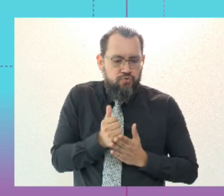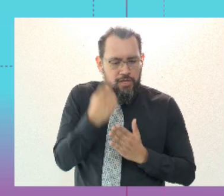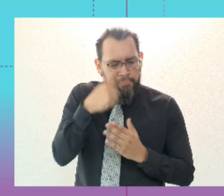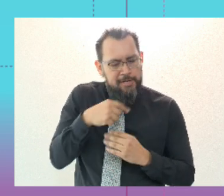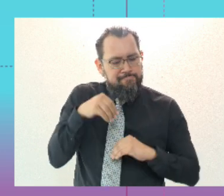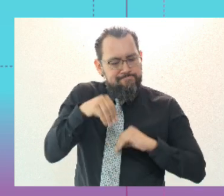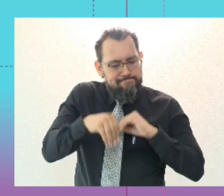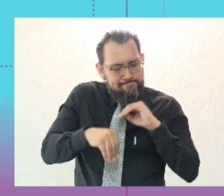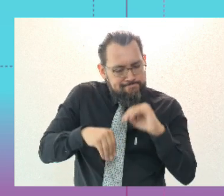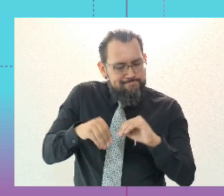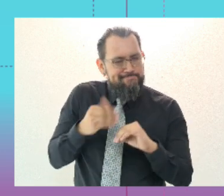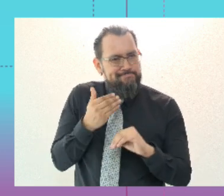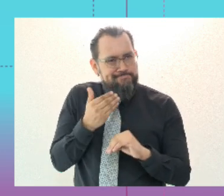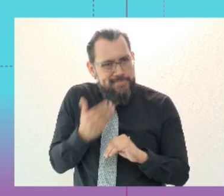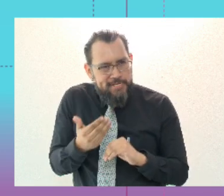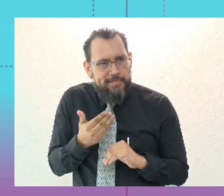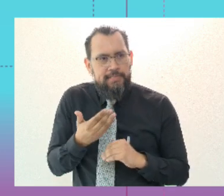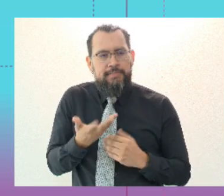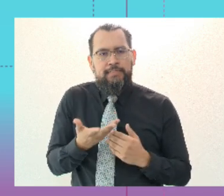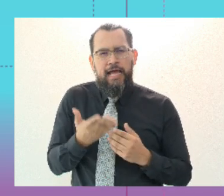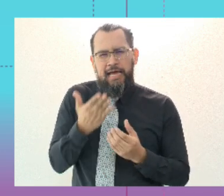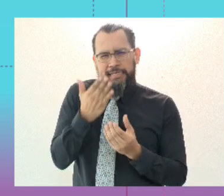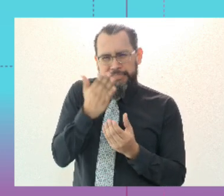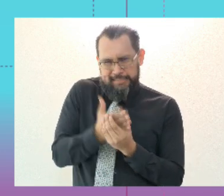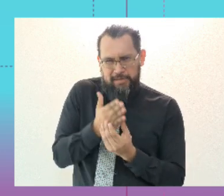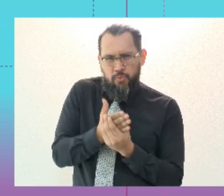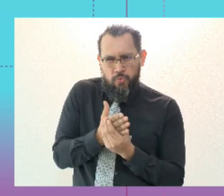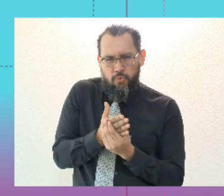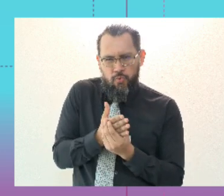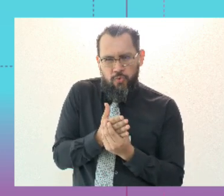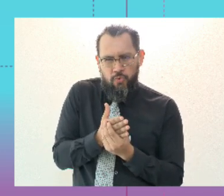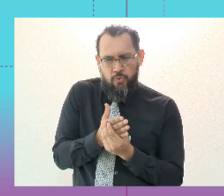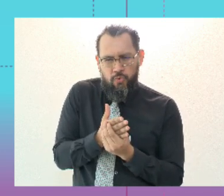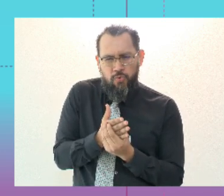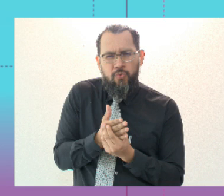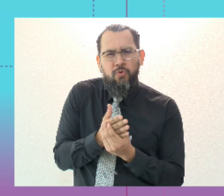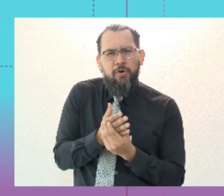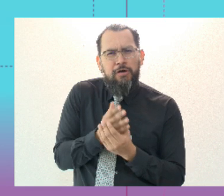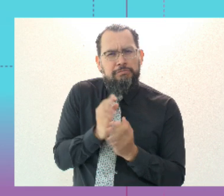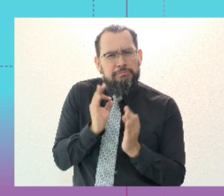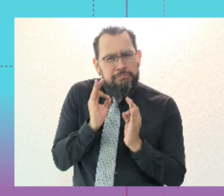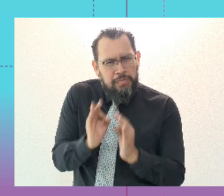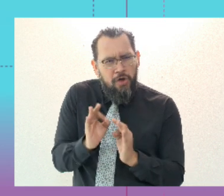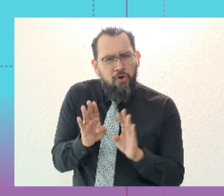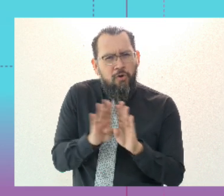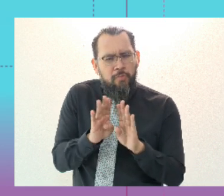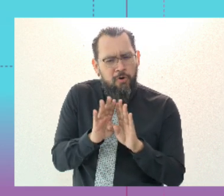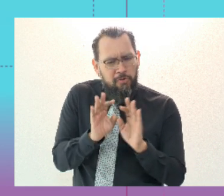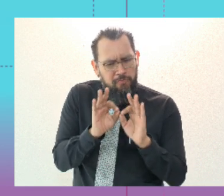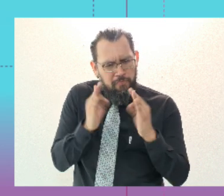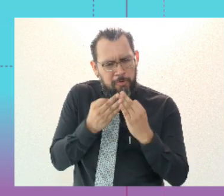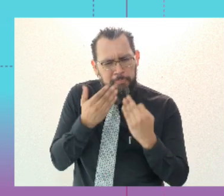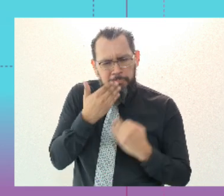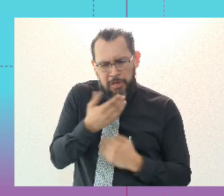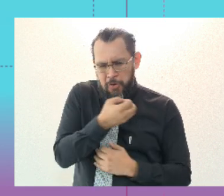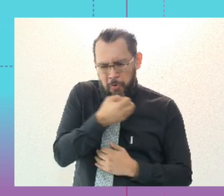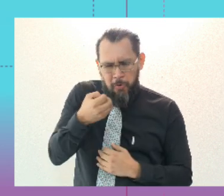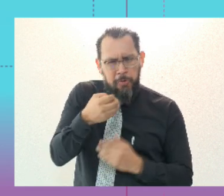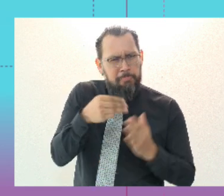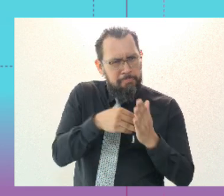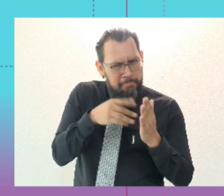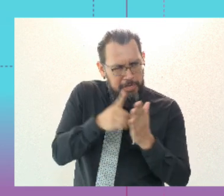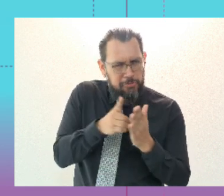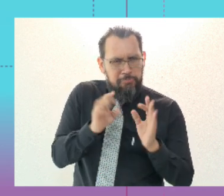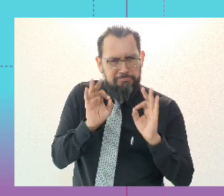poder integrar archivos de una manera lógica, con una metodología muy bien